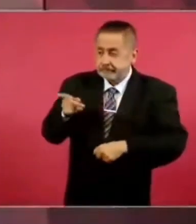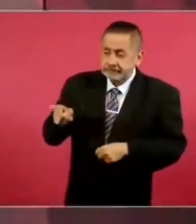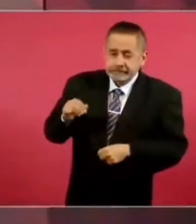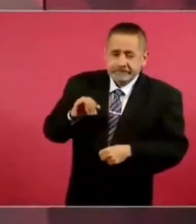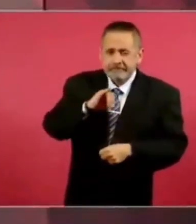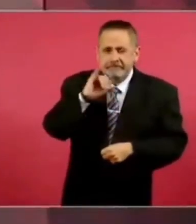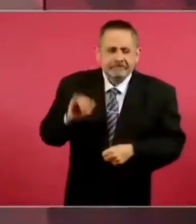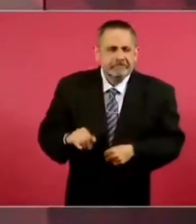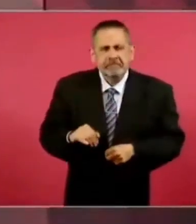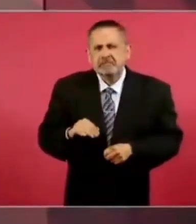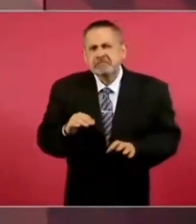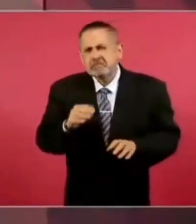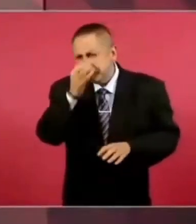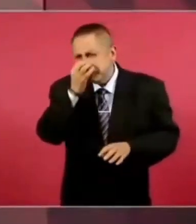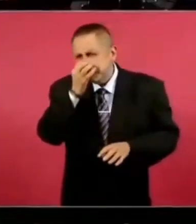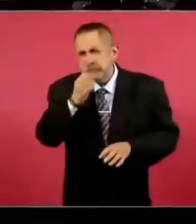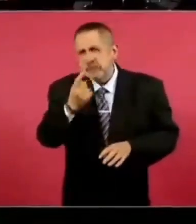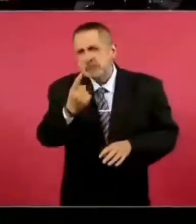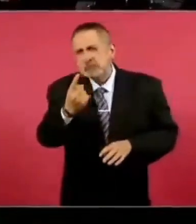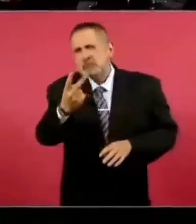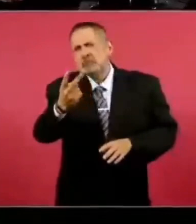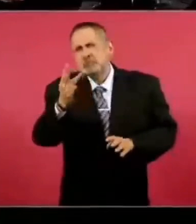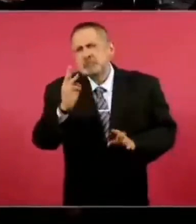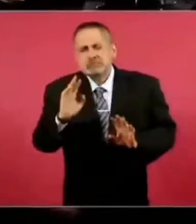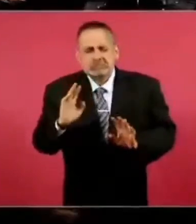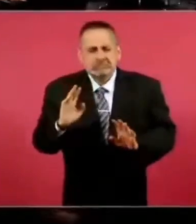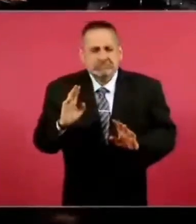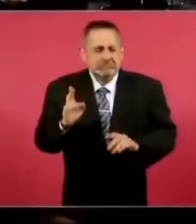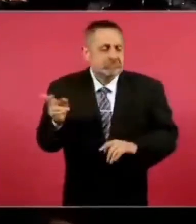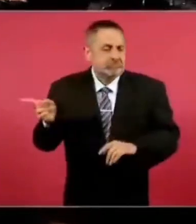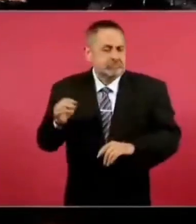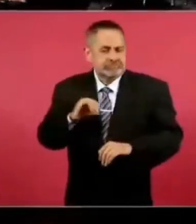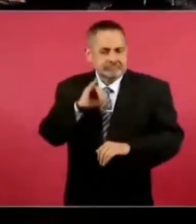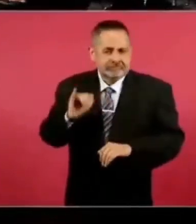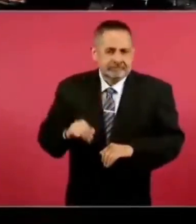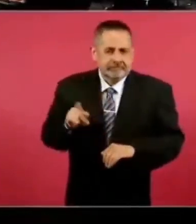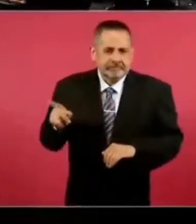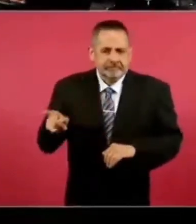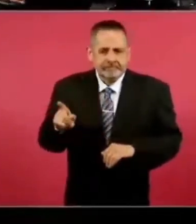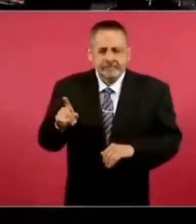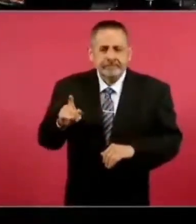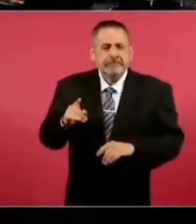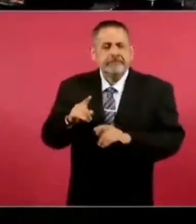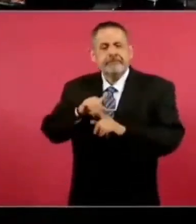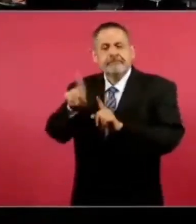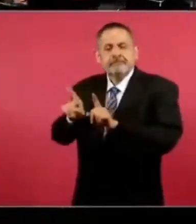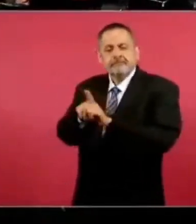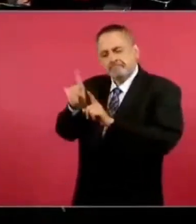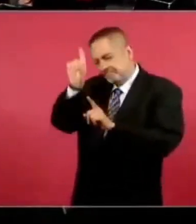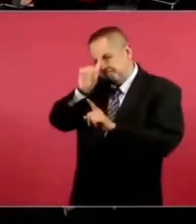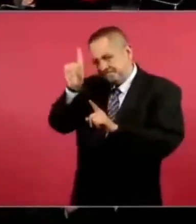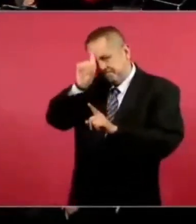Hubieron 2, 3 cosas, y eso mal aconsejado,